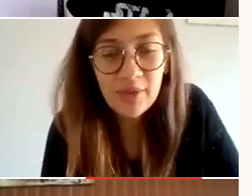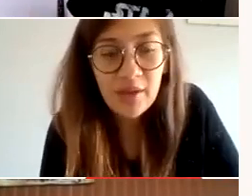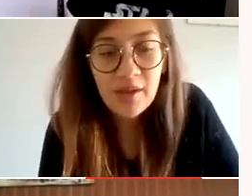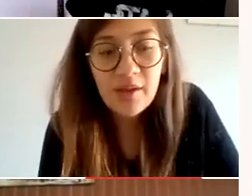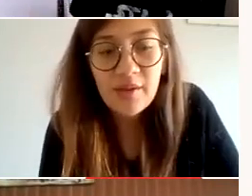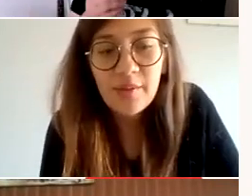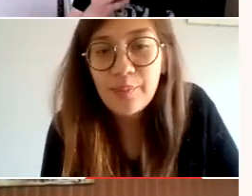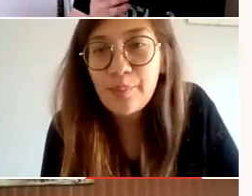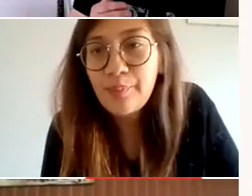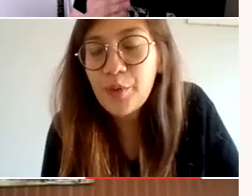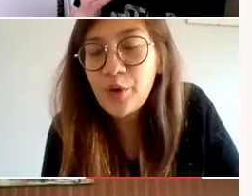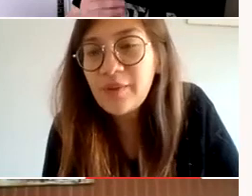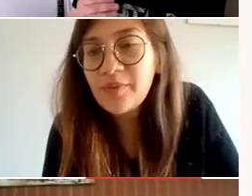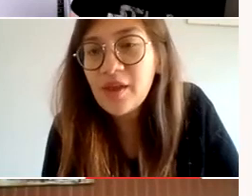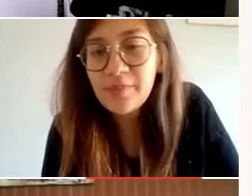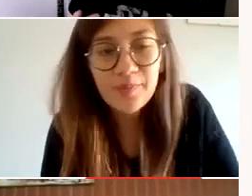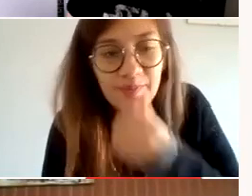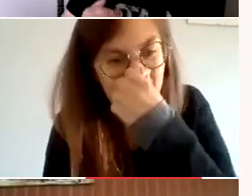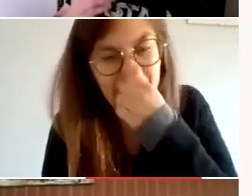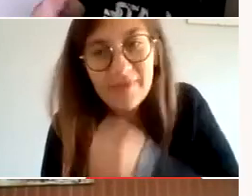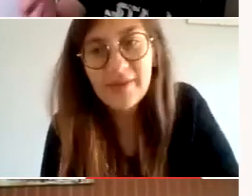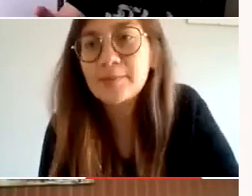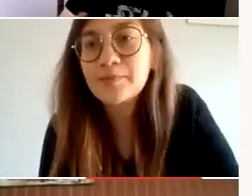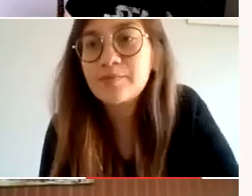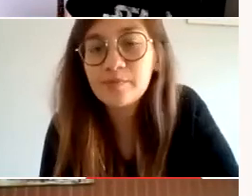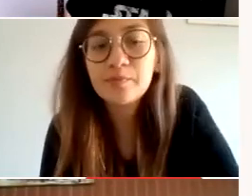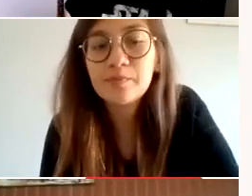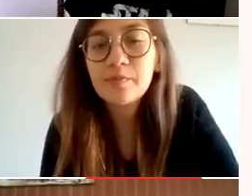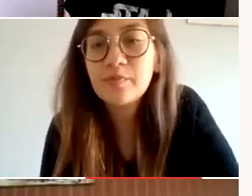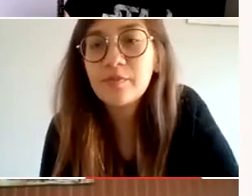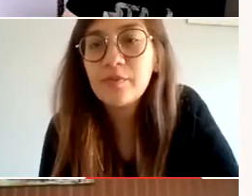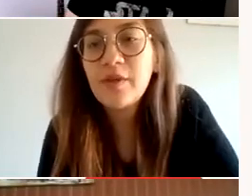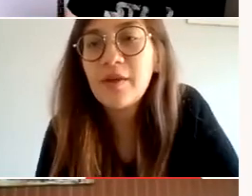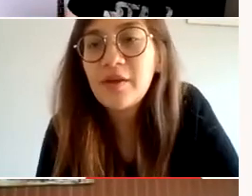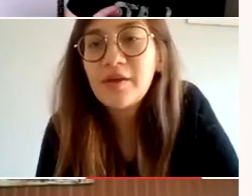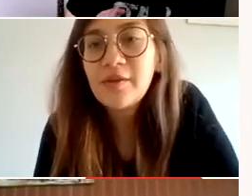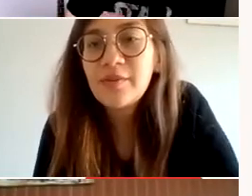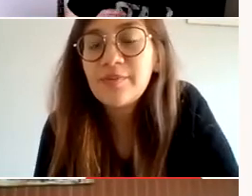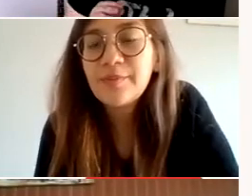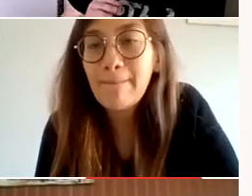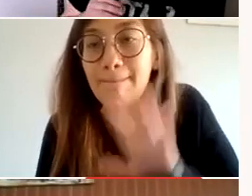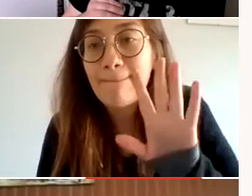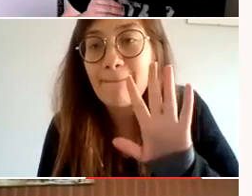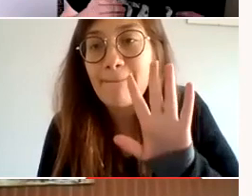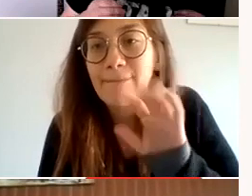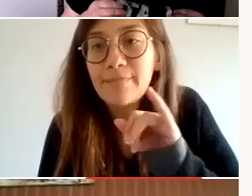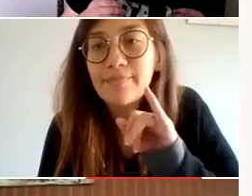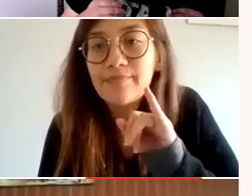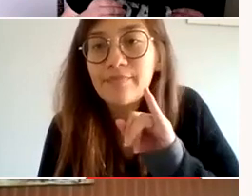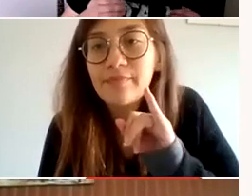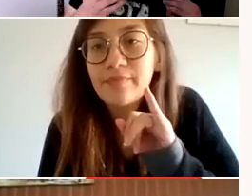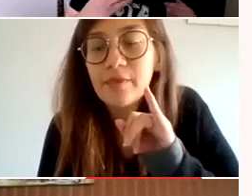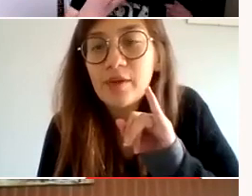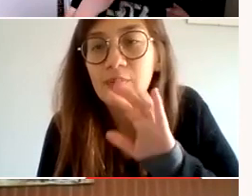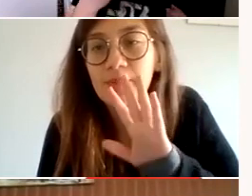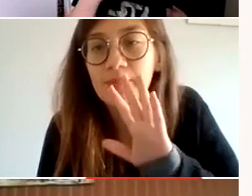tengan acceso. Eso vendría siendo una nube personal y compartida. Algunos problemas que tiene esto es que,